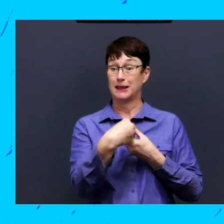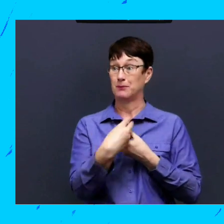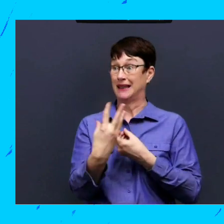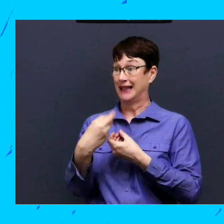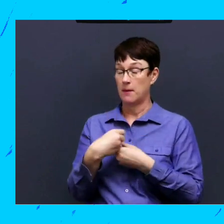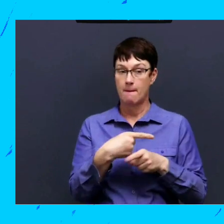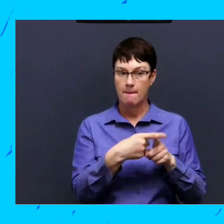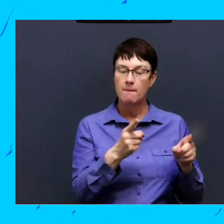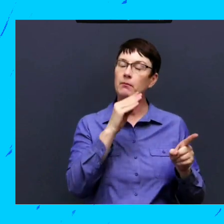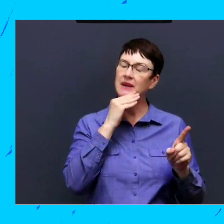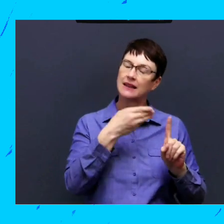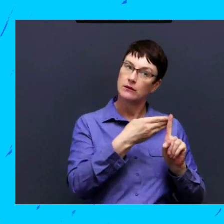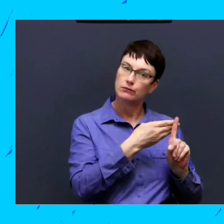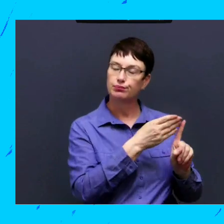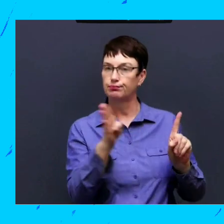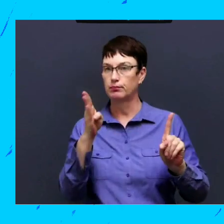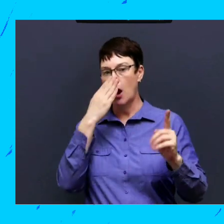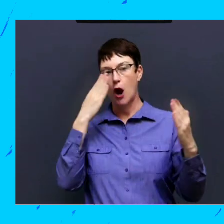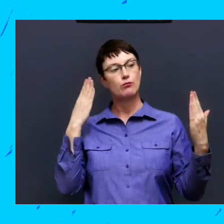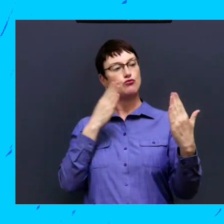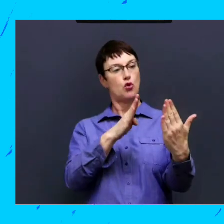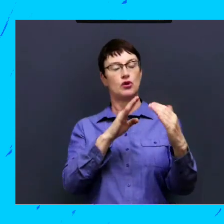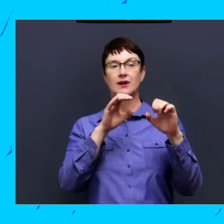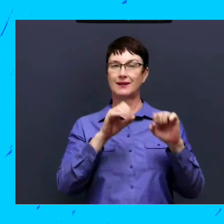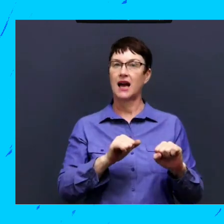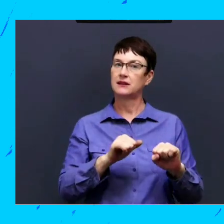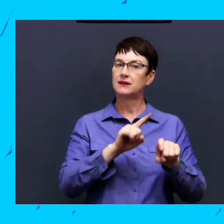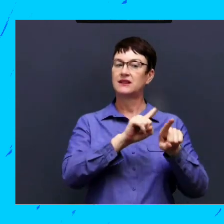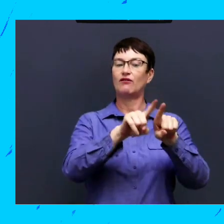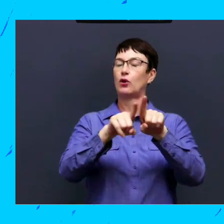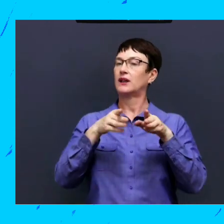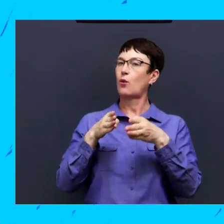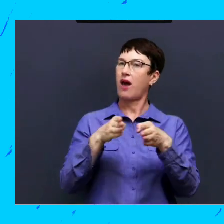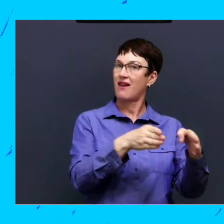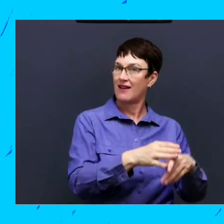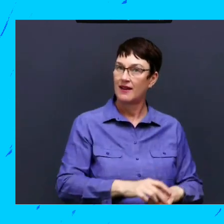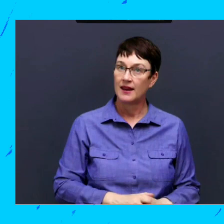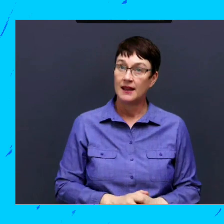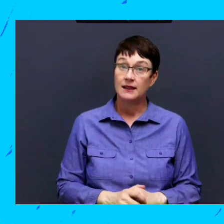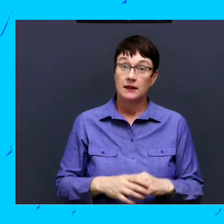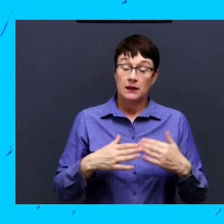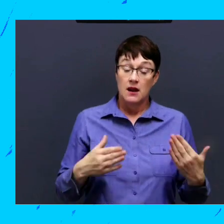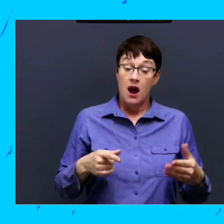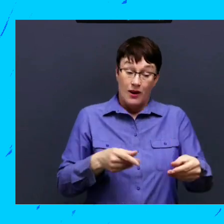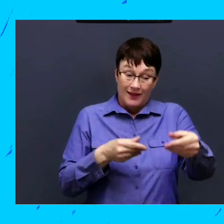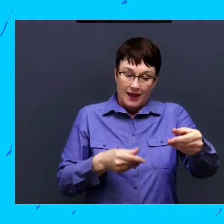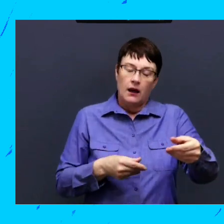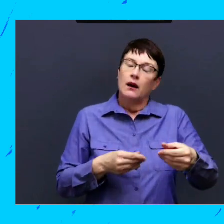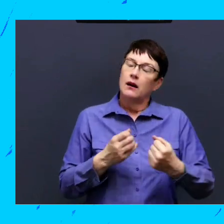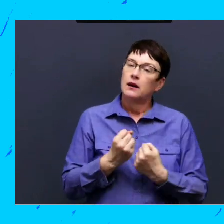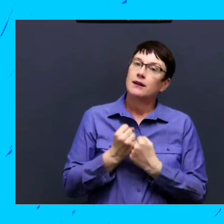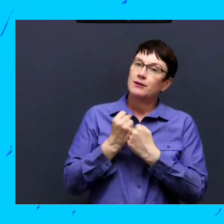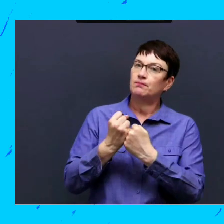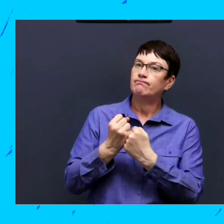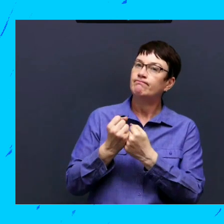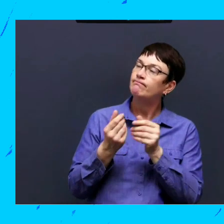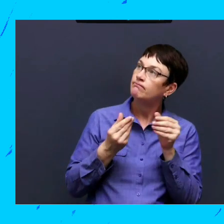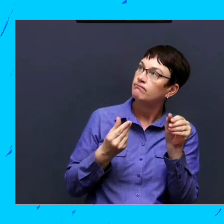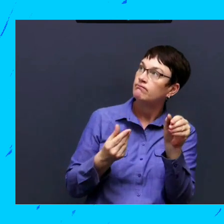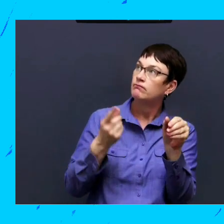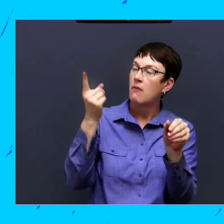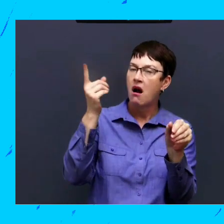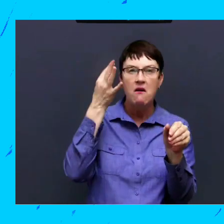gente con una visión sectorial. AHA manda un día un abordaje